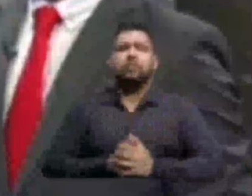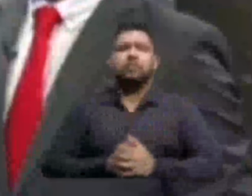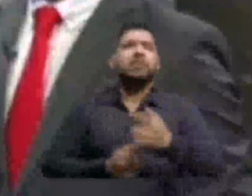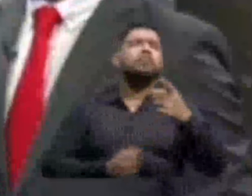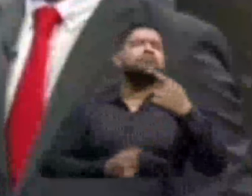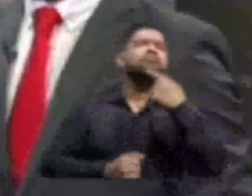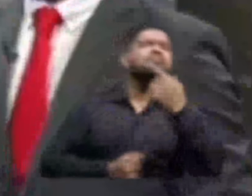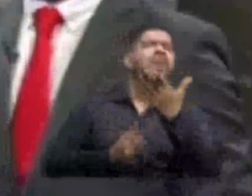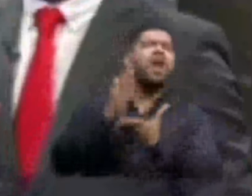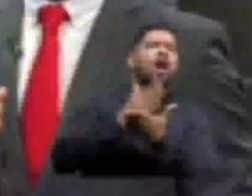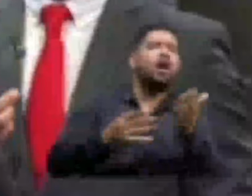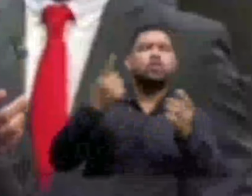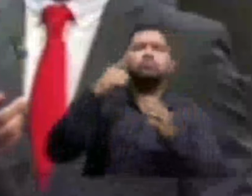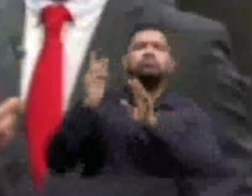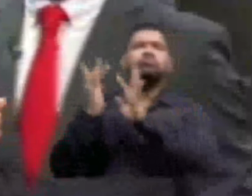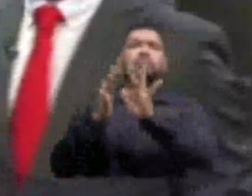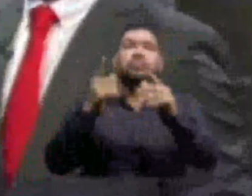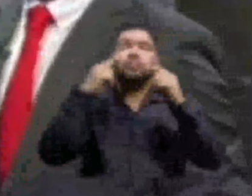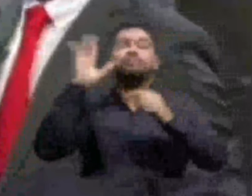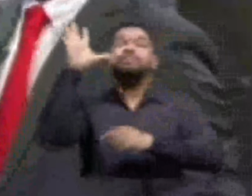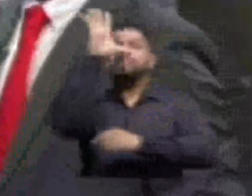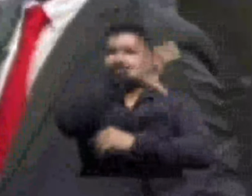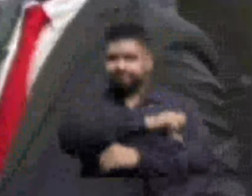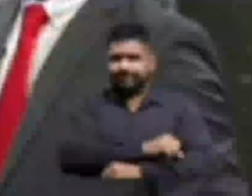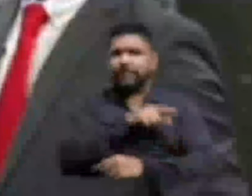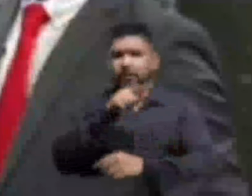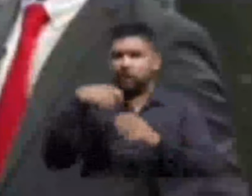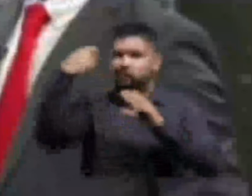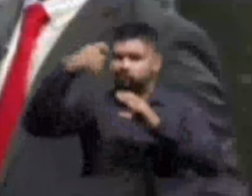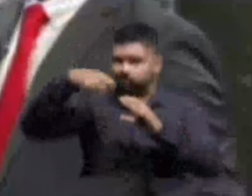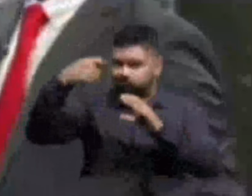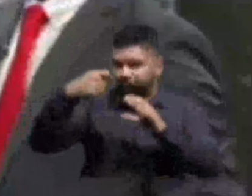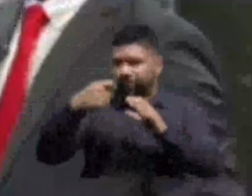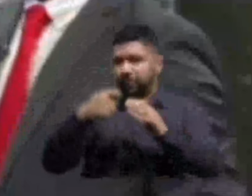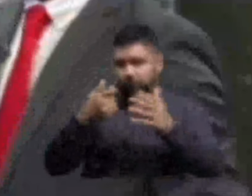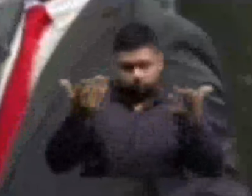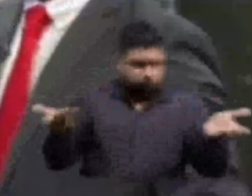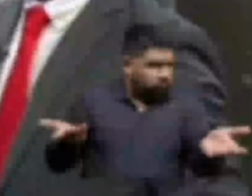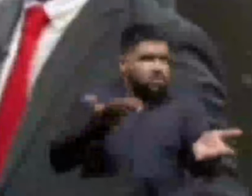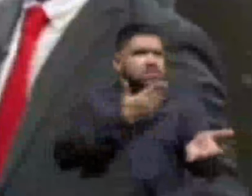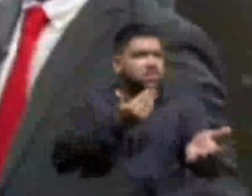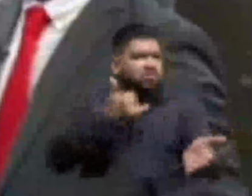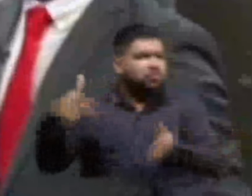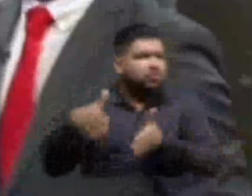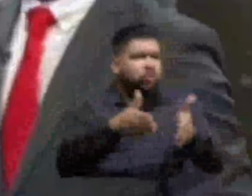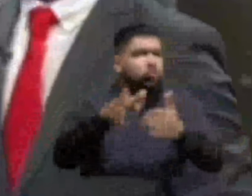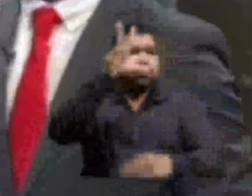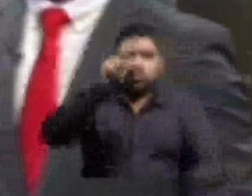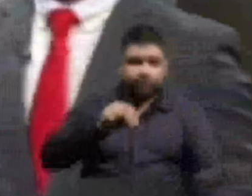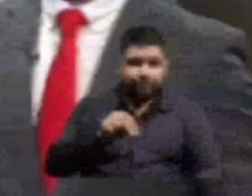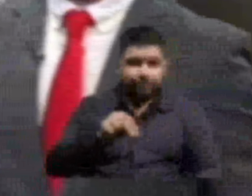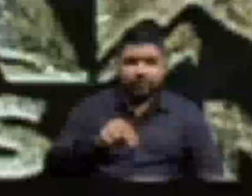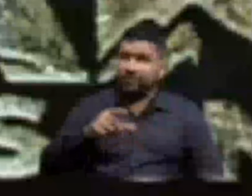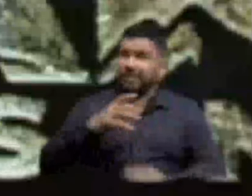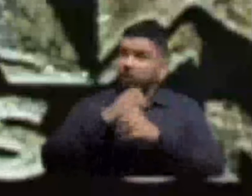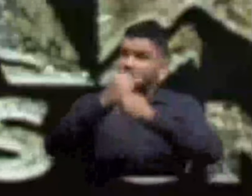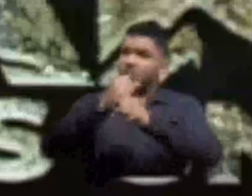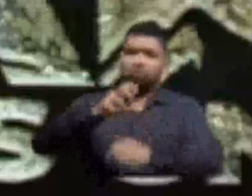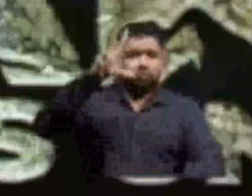cuenta de todo lo que pasa además de este documental que se ha realizado que Dari en efecto no es un una ruta y no es segura bien